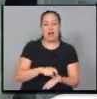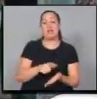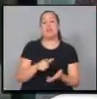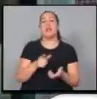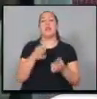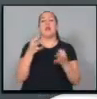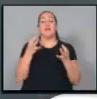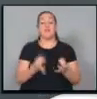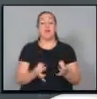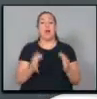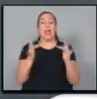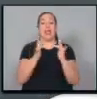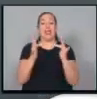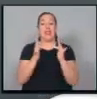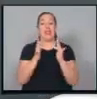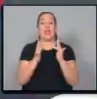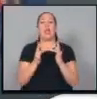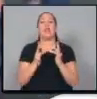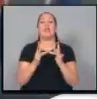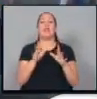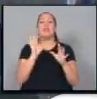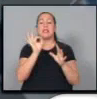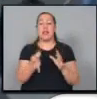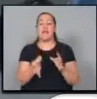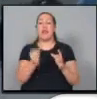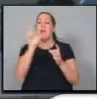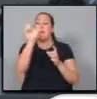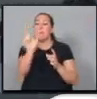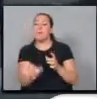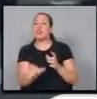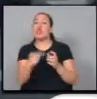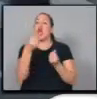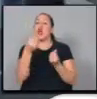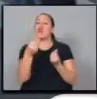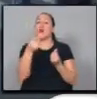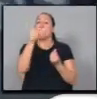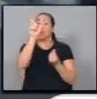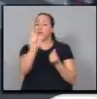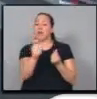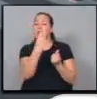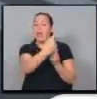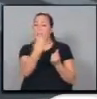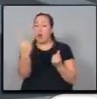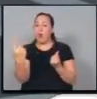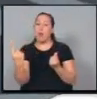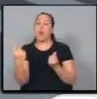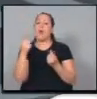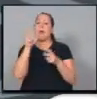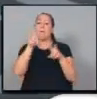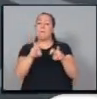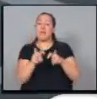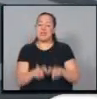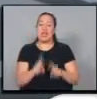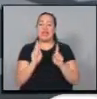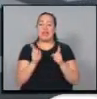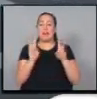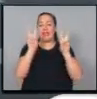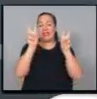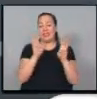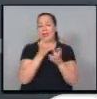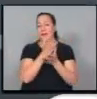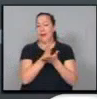de Interpol y así obtener los perfiles de riesgo de cada pasajero. Bueno, también hay por allí una cuestión que va más allá,